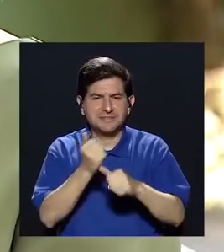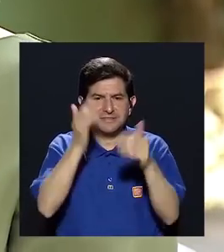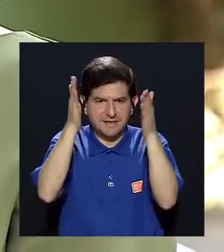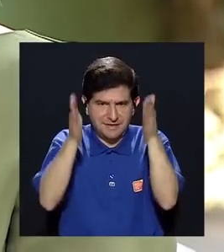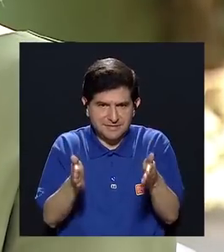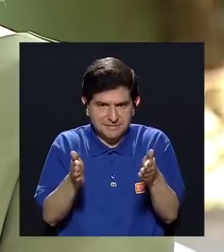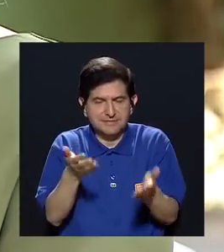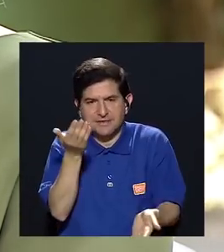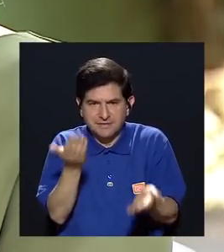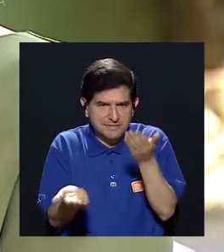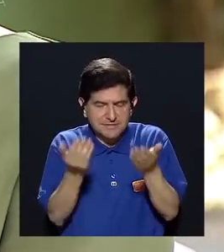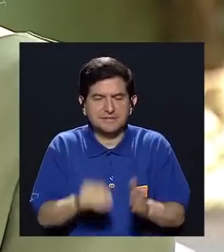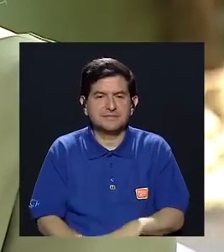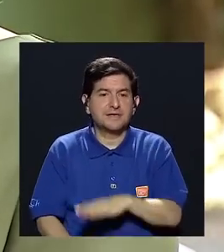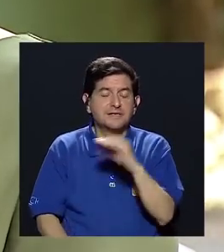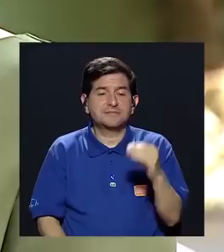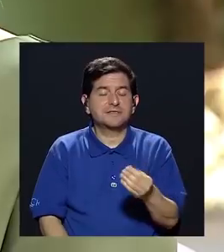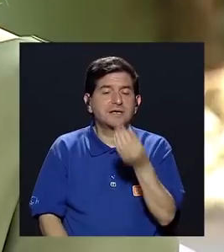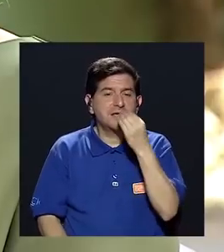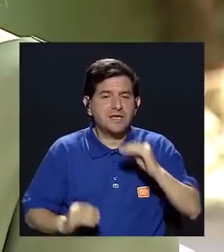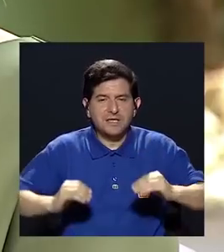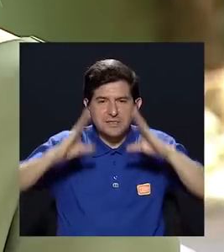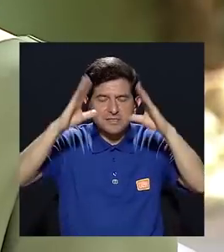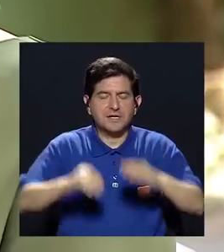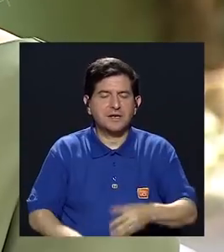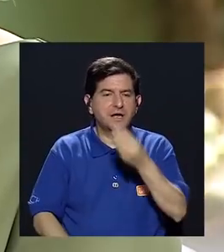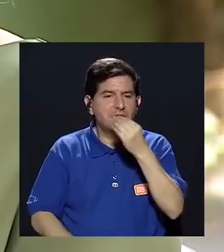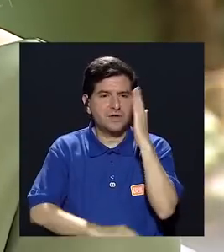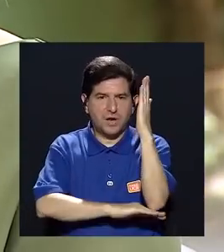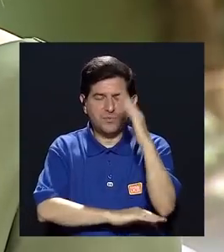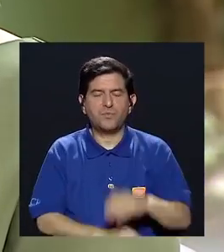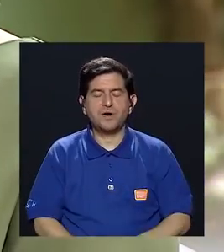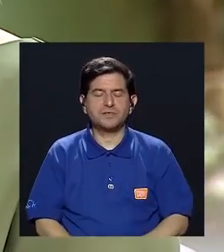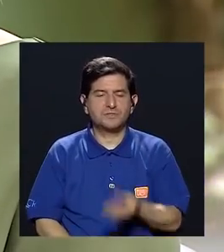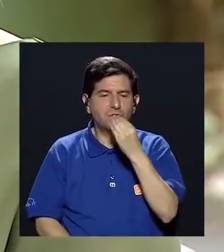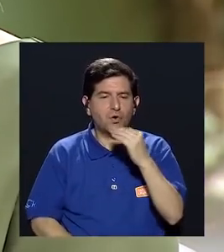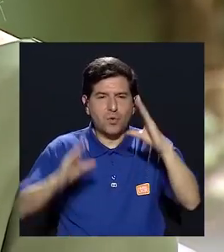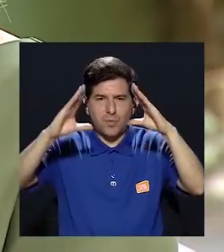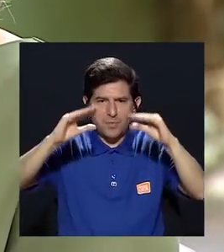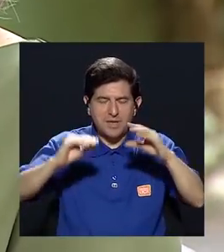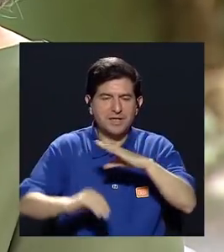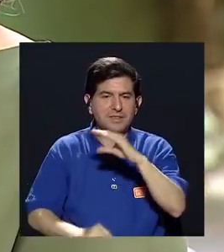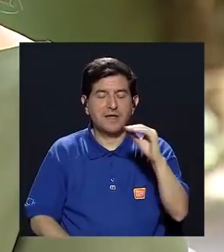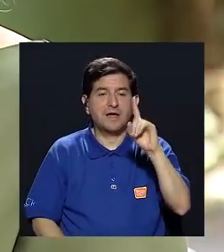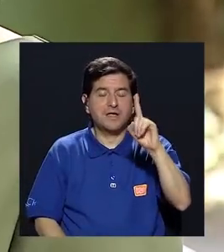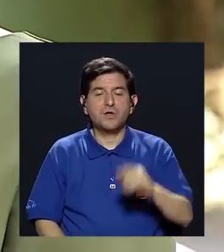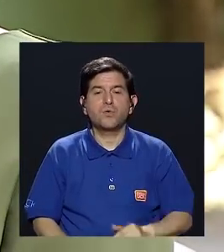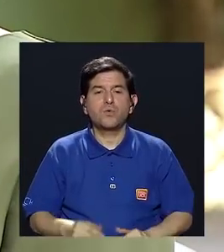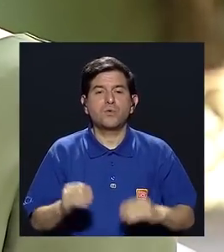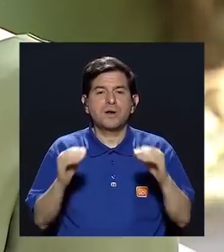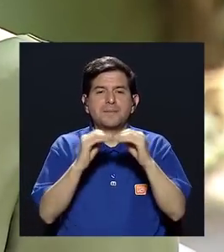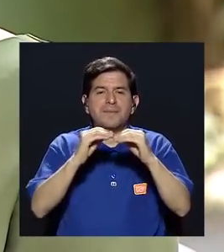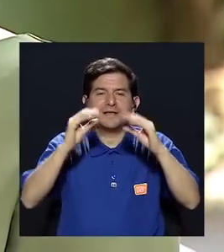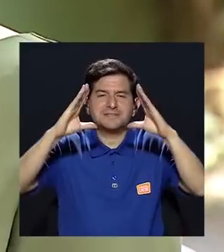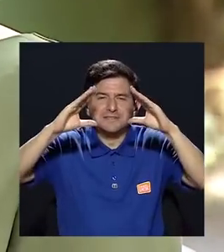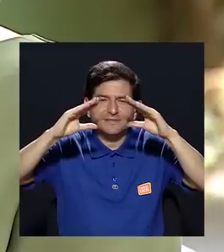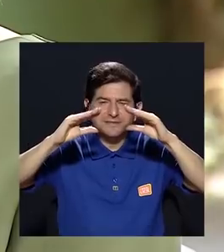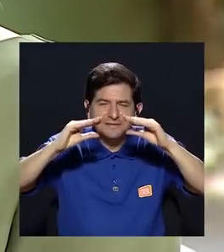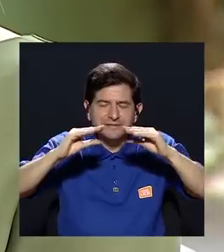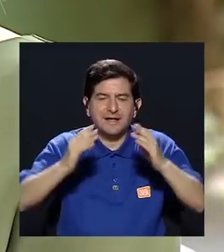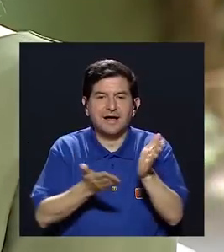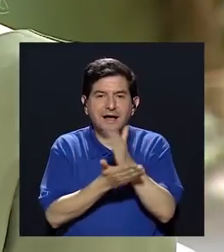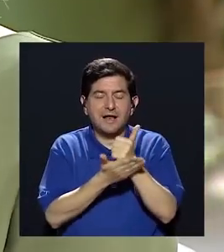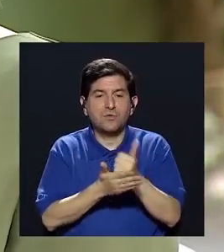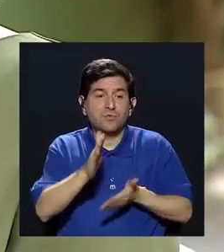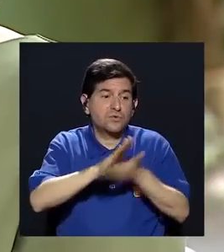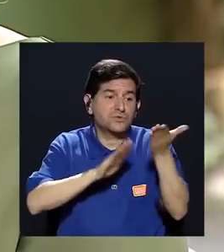asistentes, y se les da desayuno, almuerzo, merienda en la tarde y una merienda más vespertina, porque